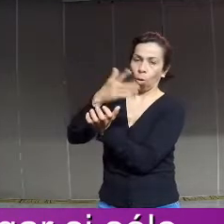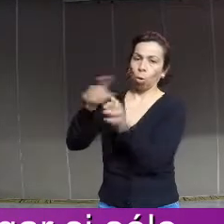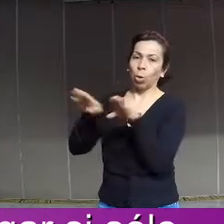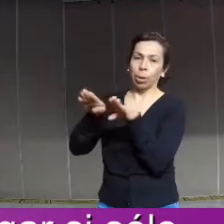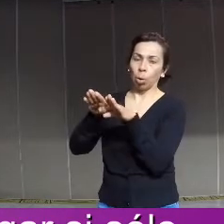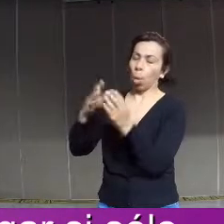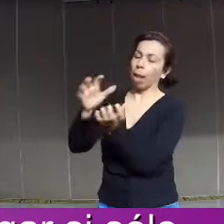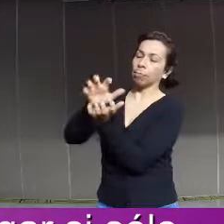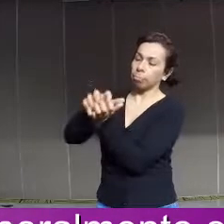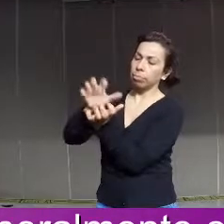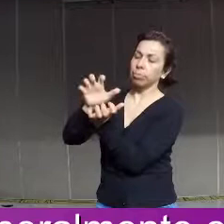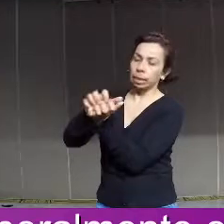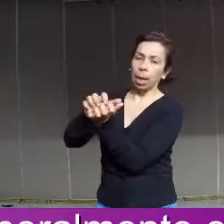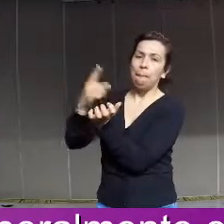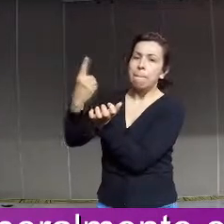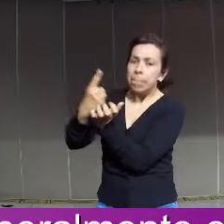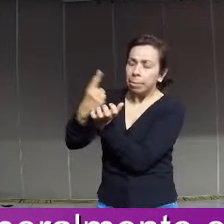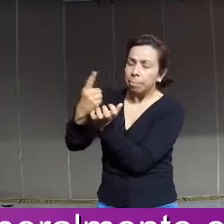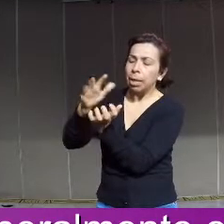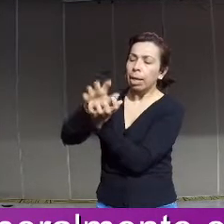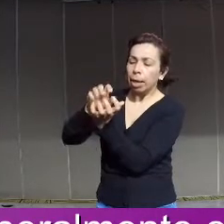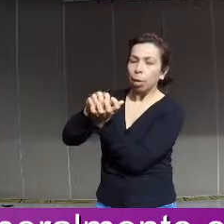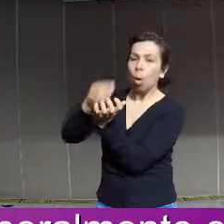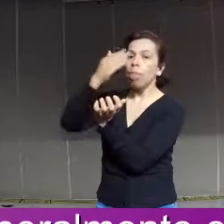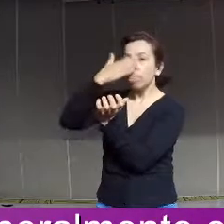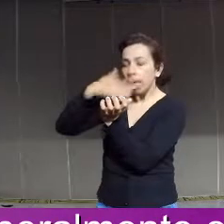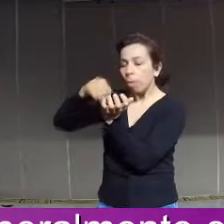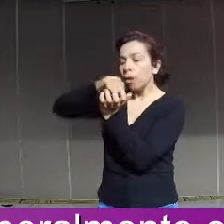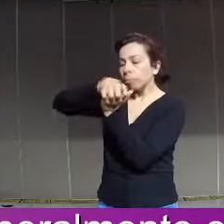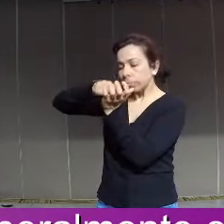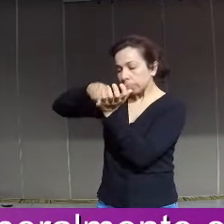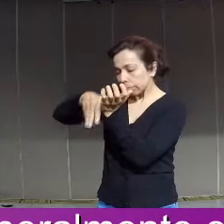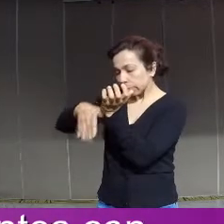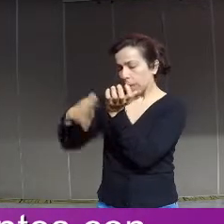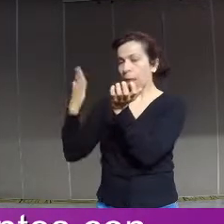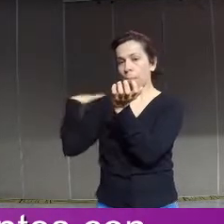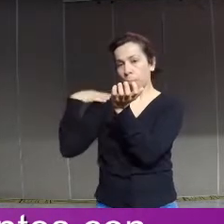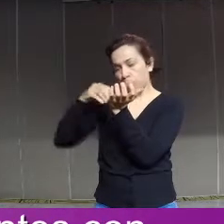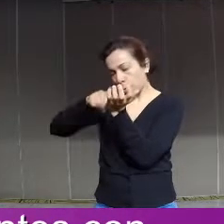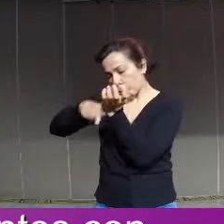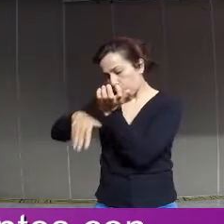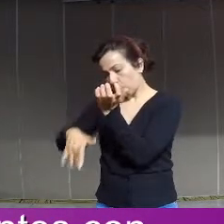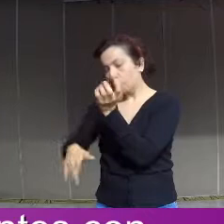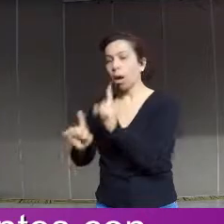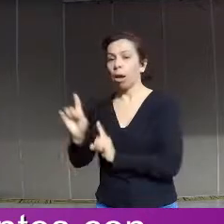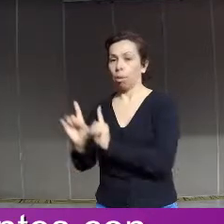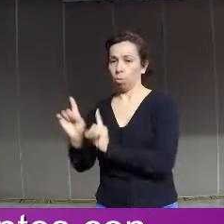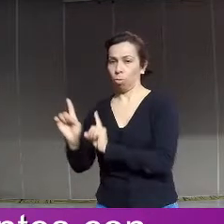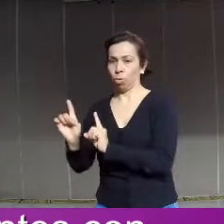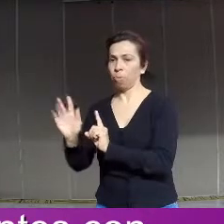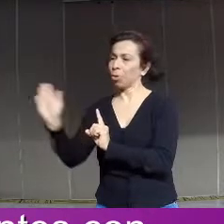Alterado. Está alterado. Que después no se aspire no significa que no tenga una disfagia. Recuerden que la disfagia es en cualquiera de las